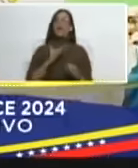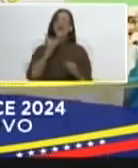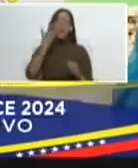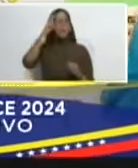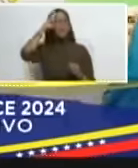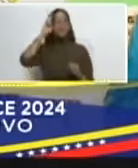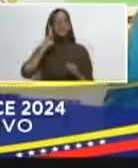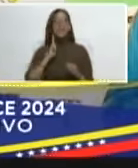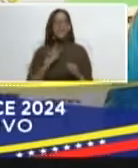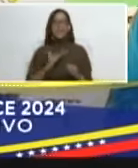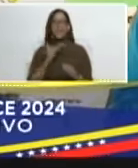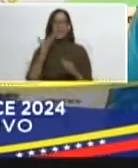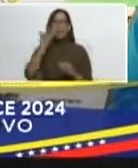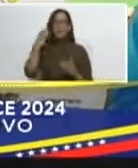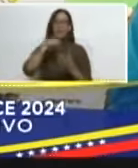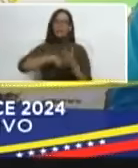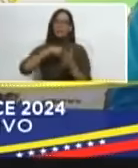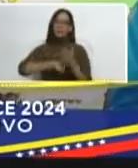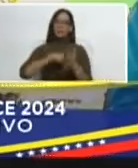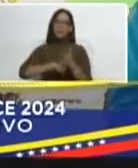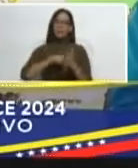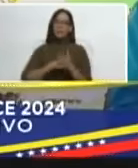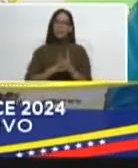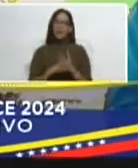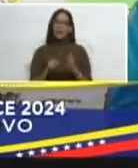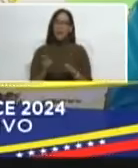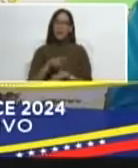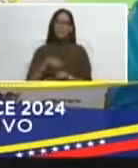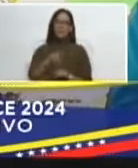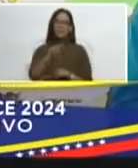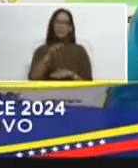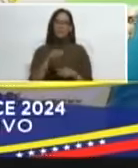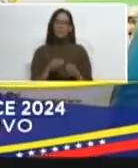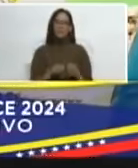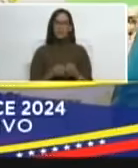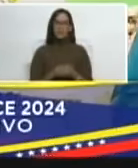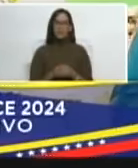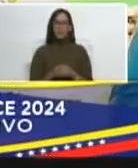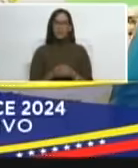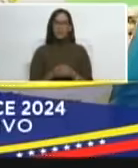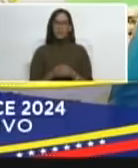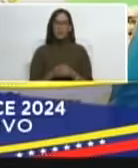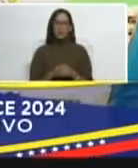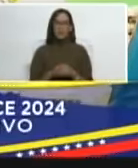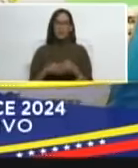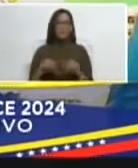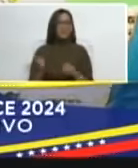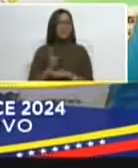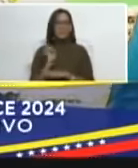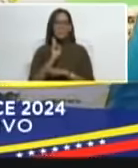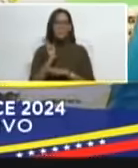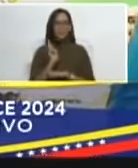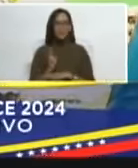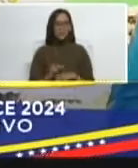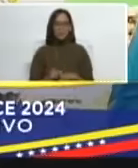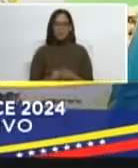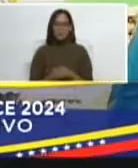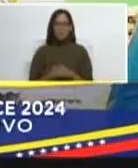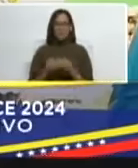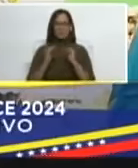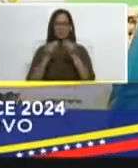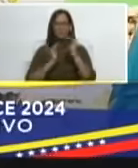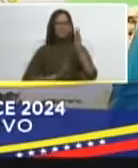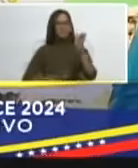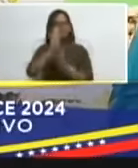limpia y el espíritu combativo a millón. Teníamos la moral por los cielos. 25 de